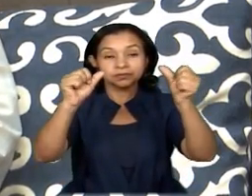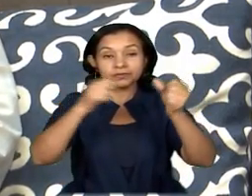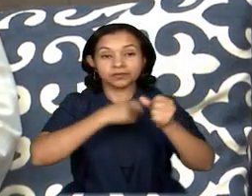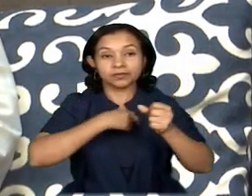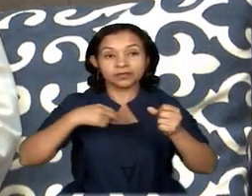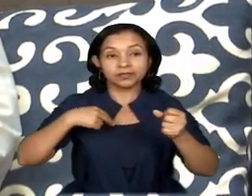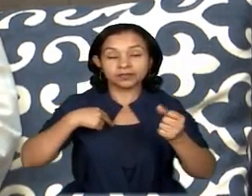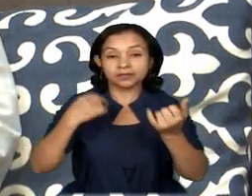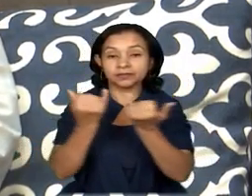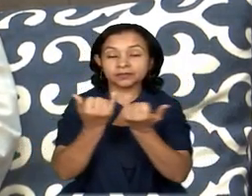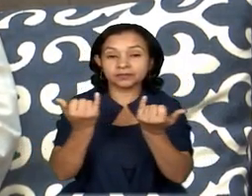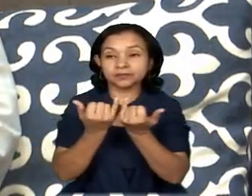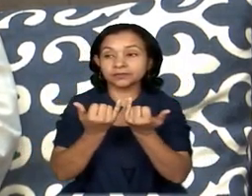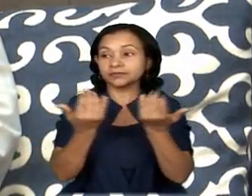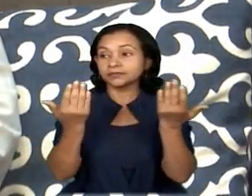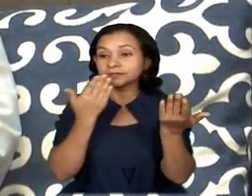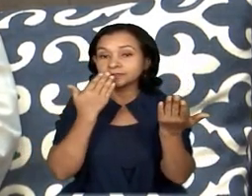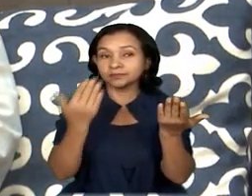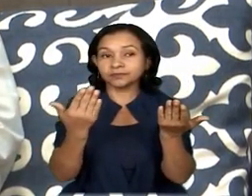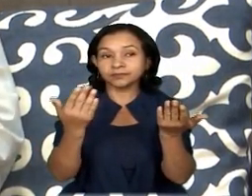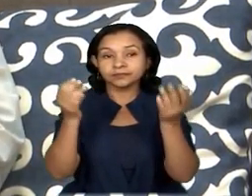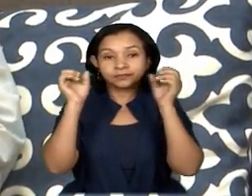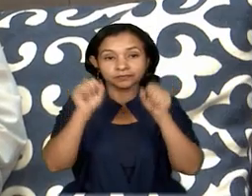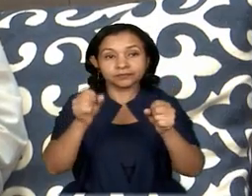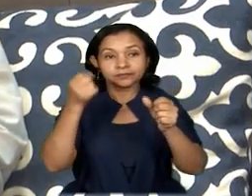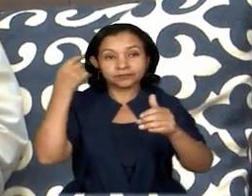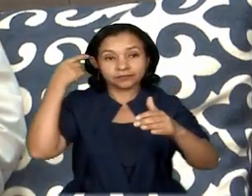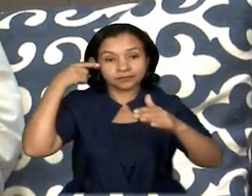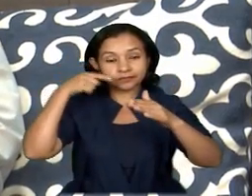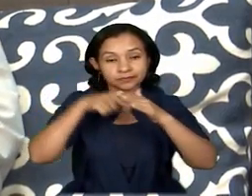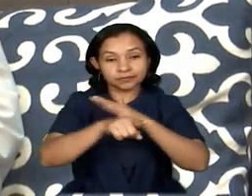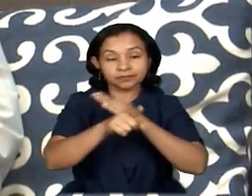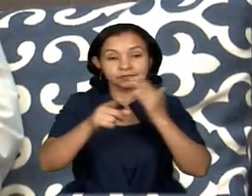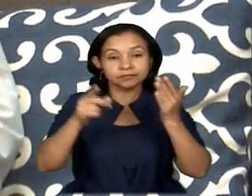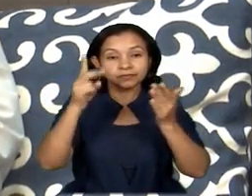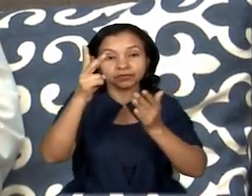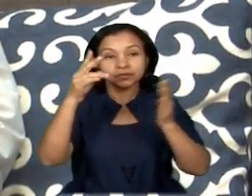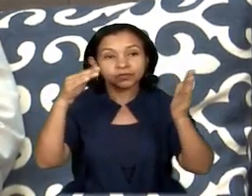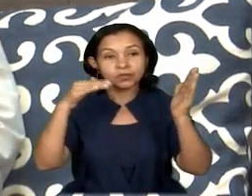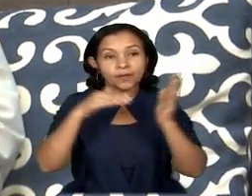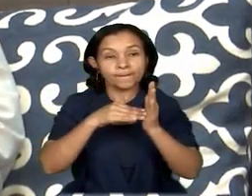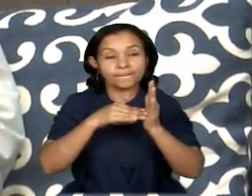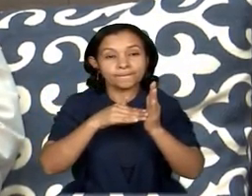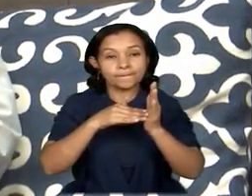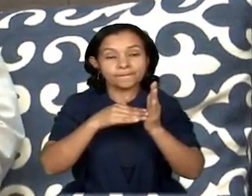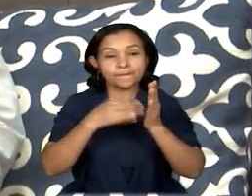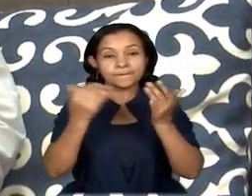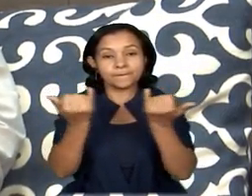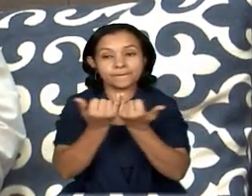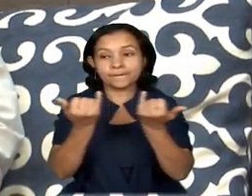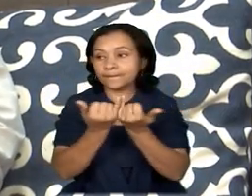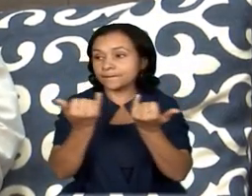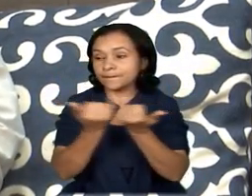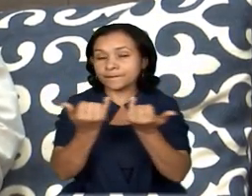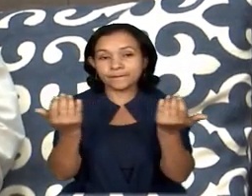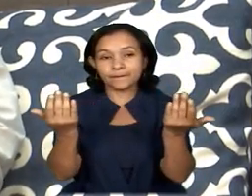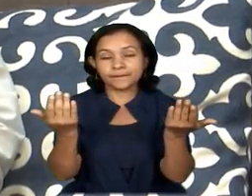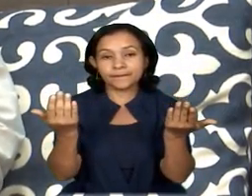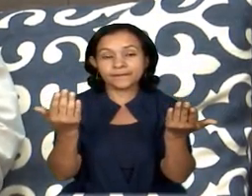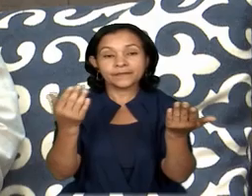ahora son, podríamos decir, las metas planteadas para el 2000, multiplicadas para los años siguientes,